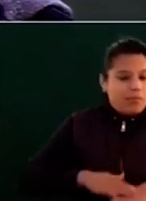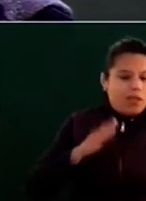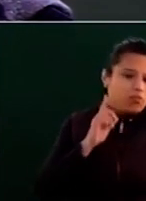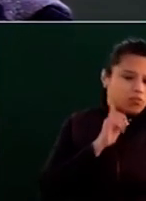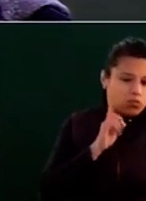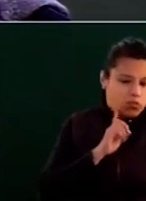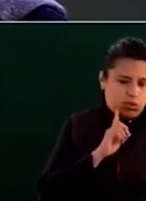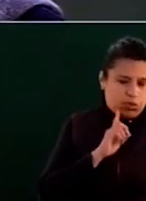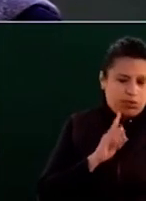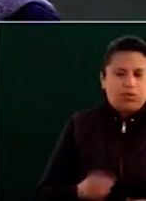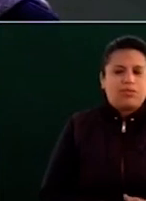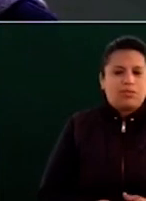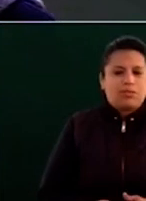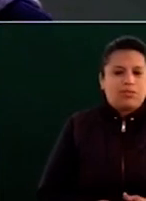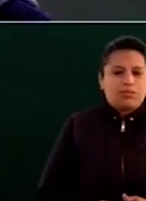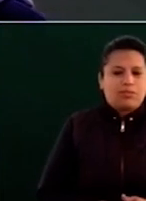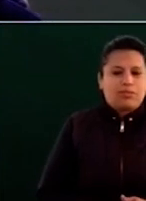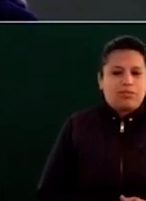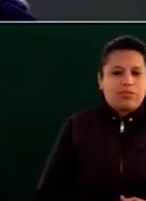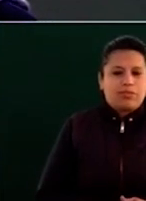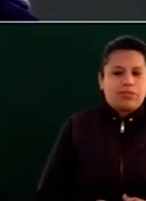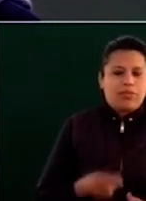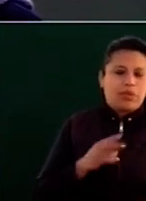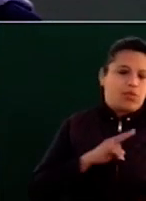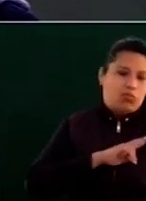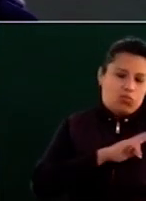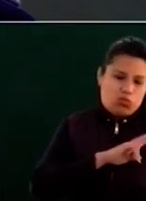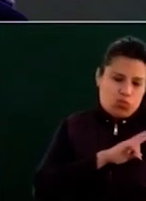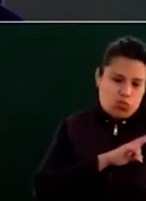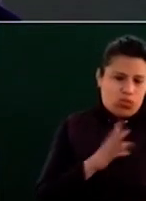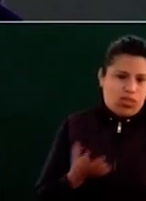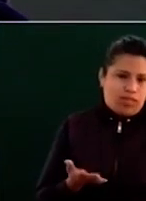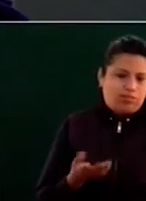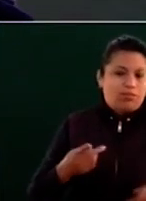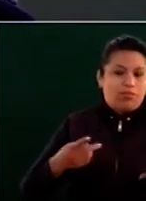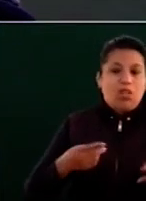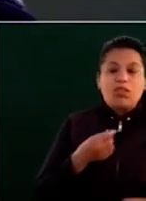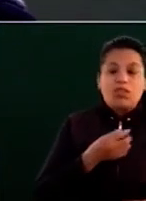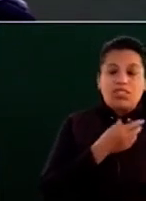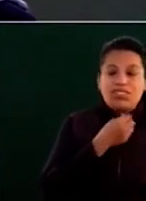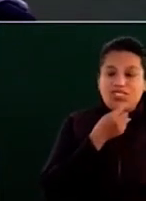buenos días, a las viudas, a los huérfanos.